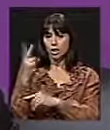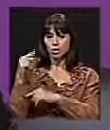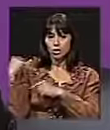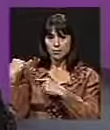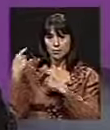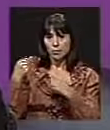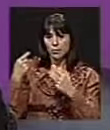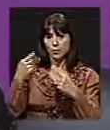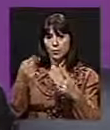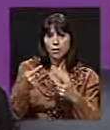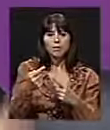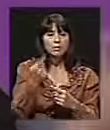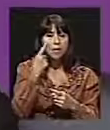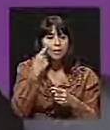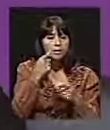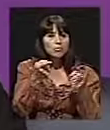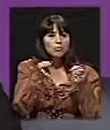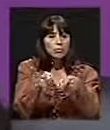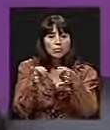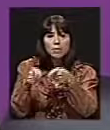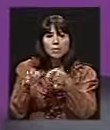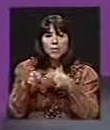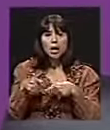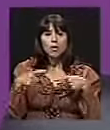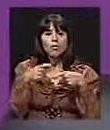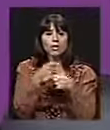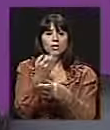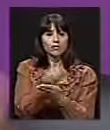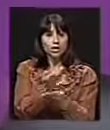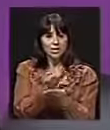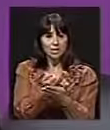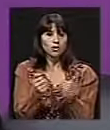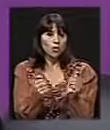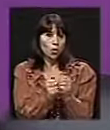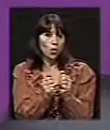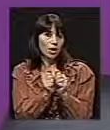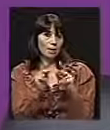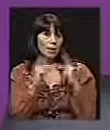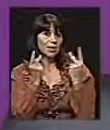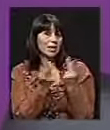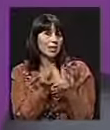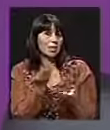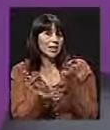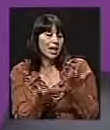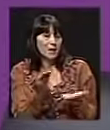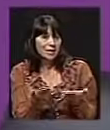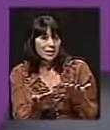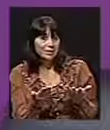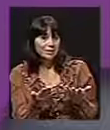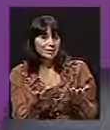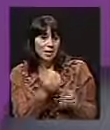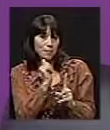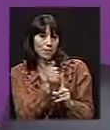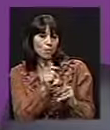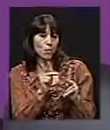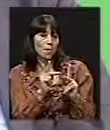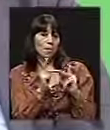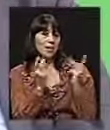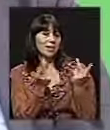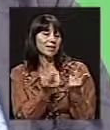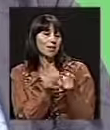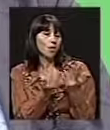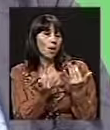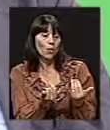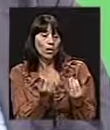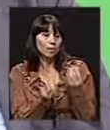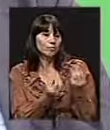conflictos ¿verdad? Financieros también con el partido, que de repente han deslegitimado al partido mismo. Menciono, por